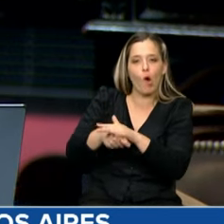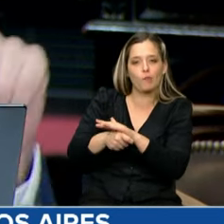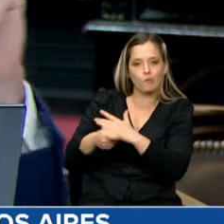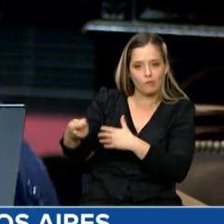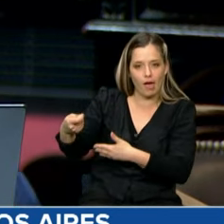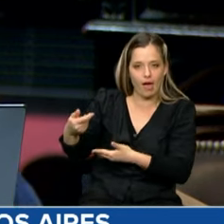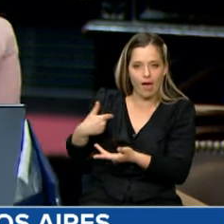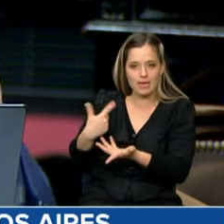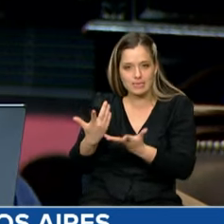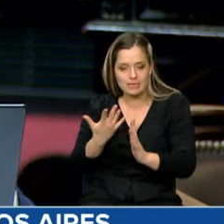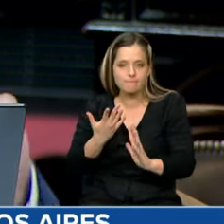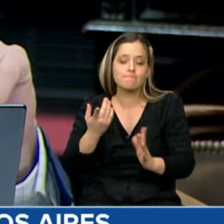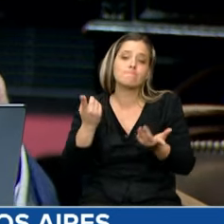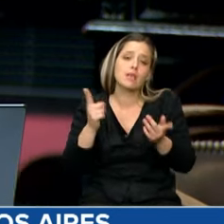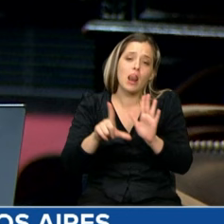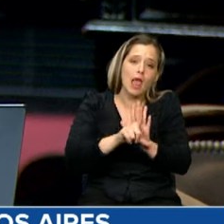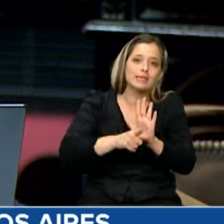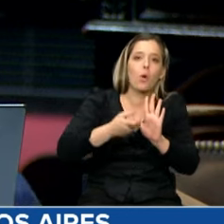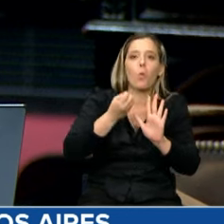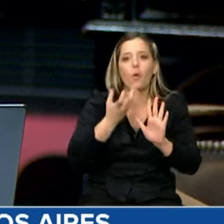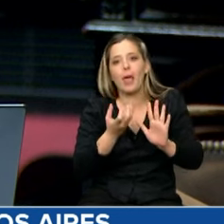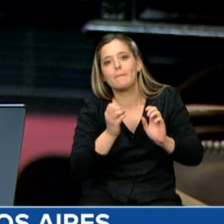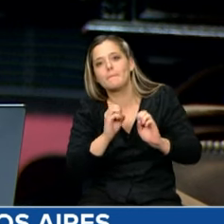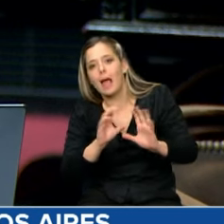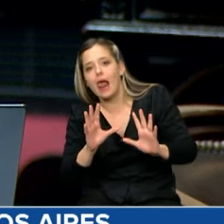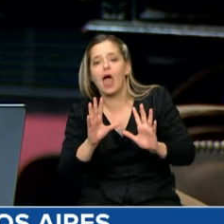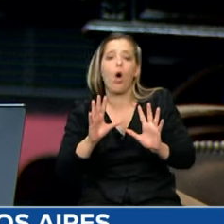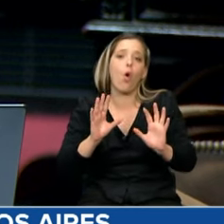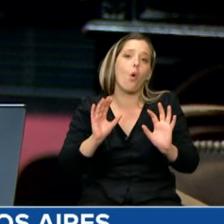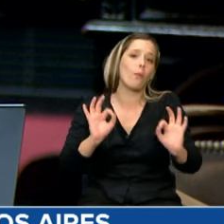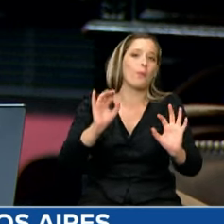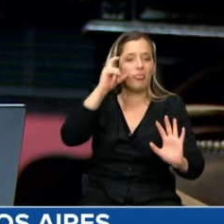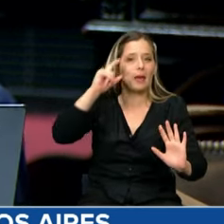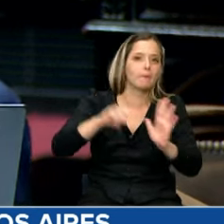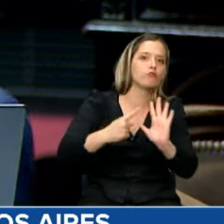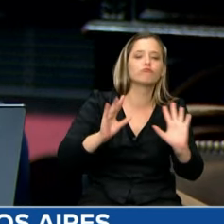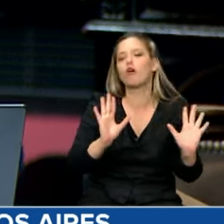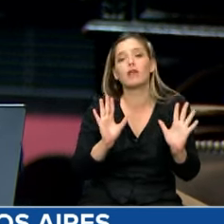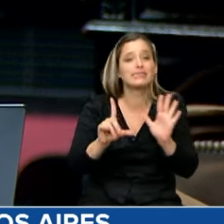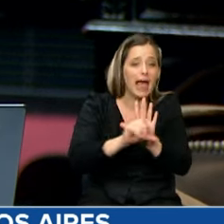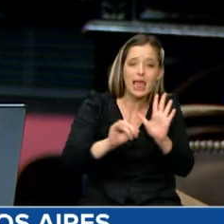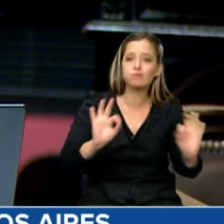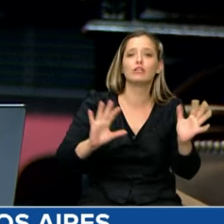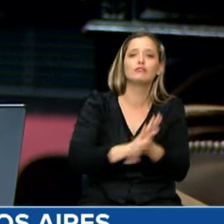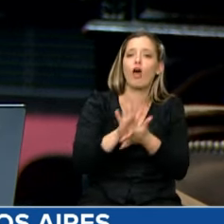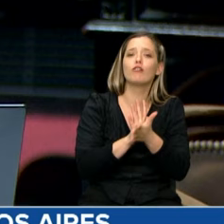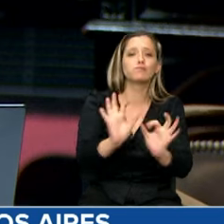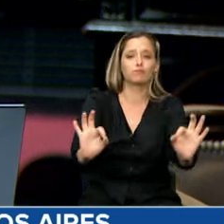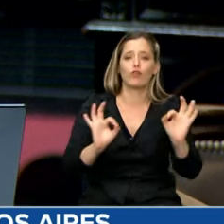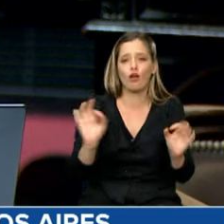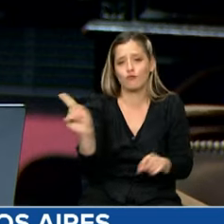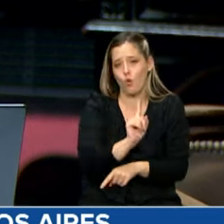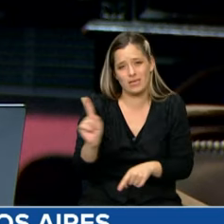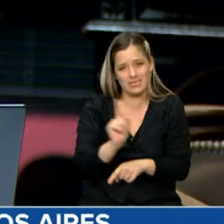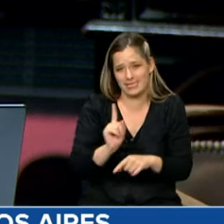sola sea buena sea mala sea regular sea excelente no es la solución y la